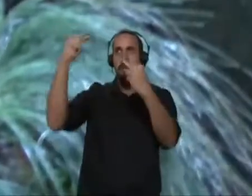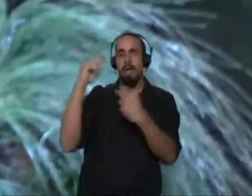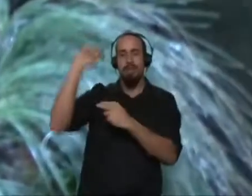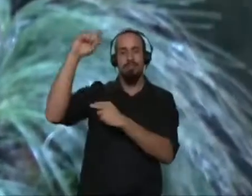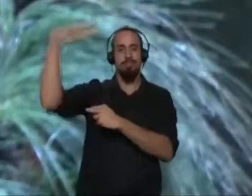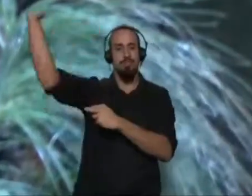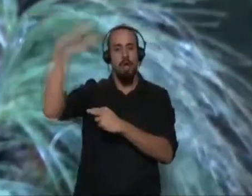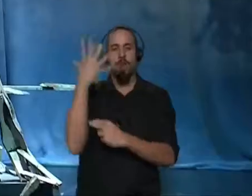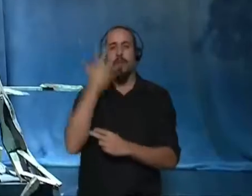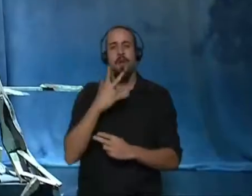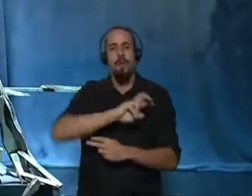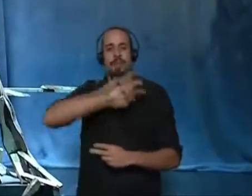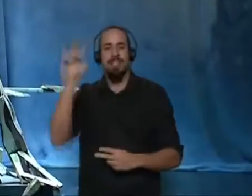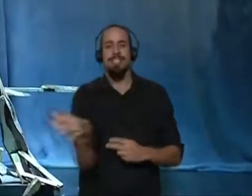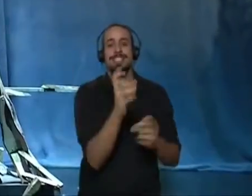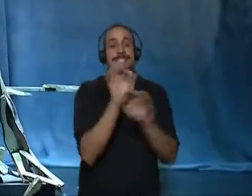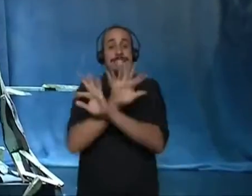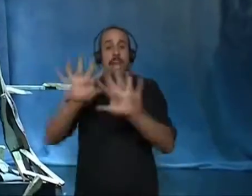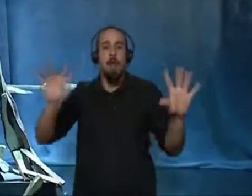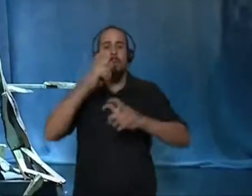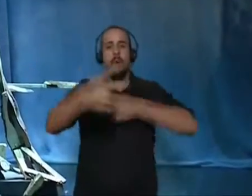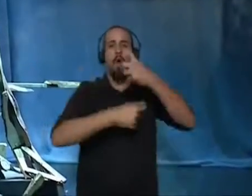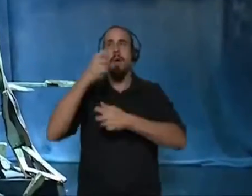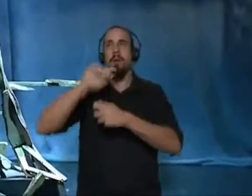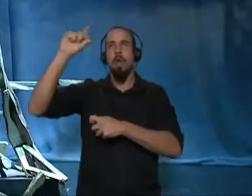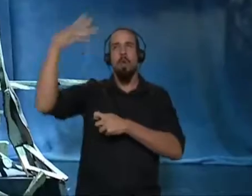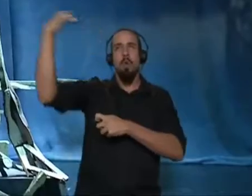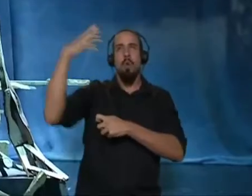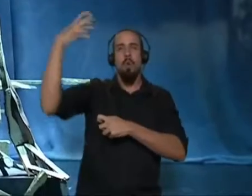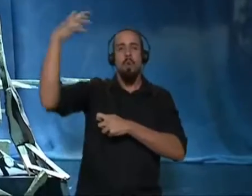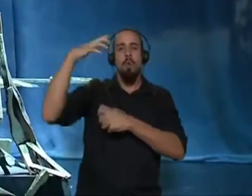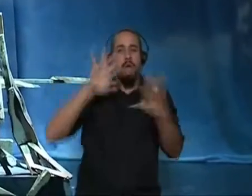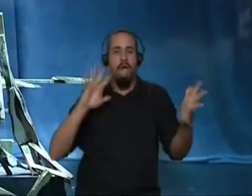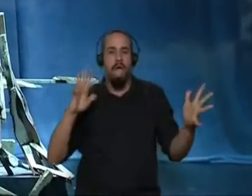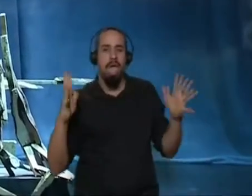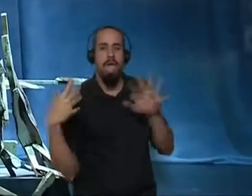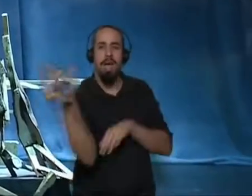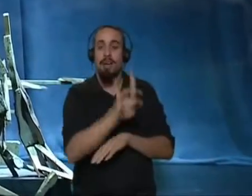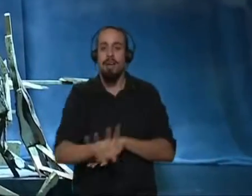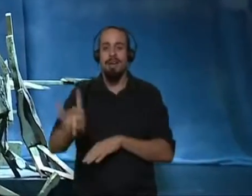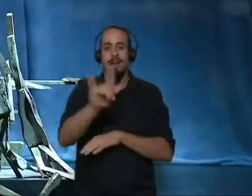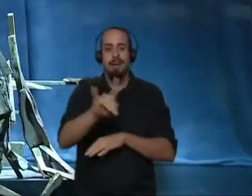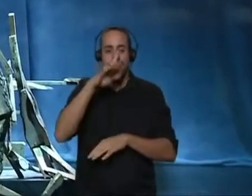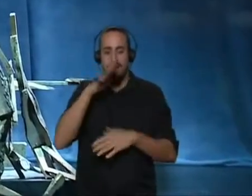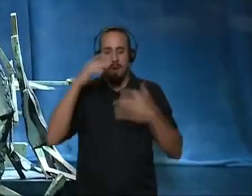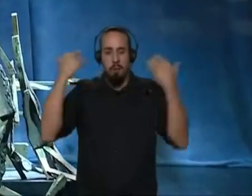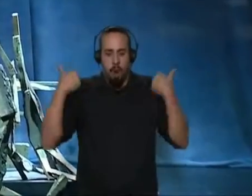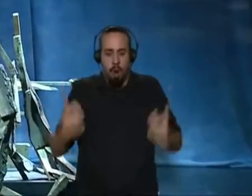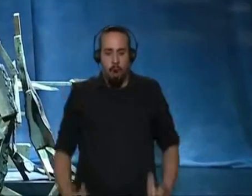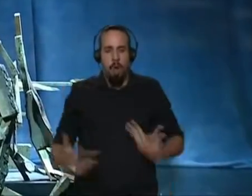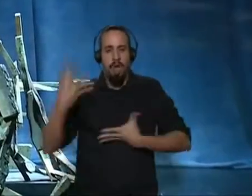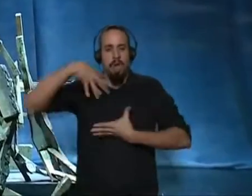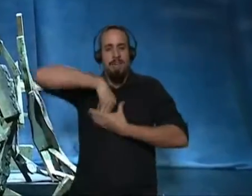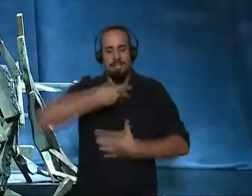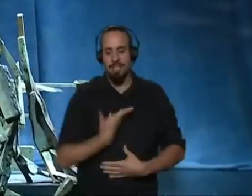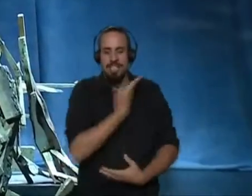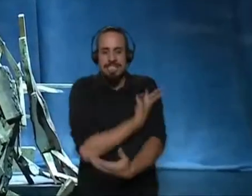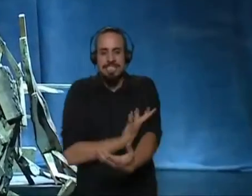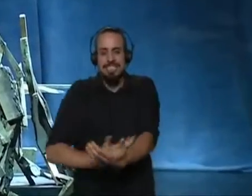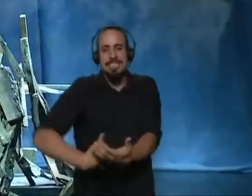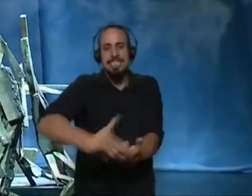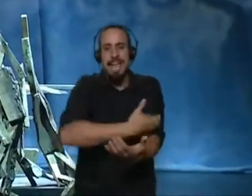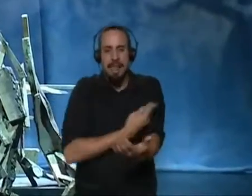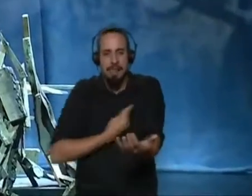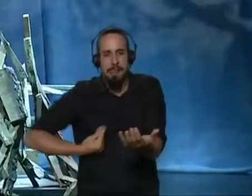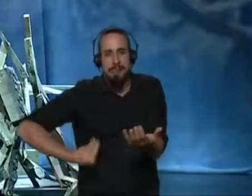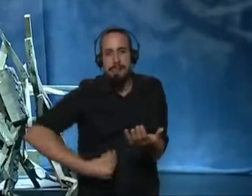les presta abrigo, se van poniendo morenos, buscando su propio centro, por el vigor infinito de nuestra sangre de tea, la que